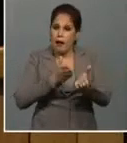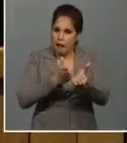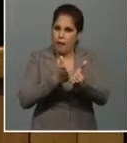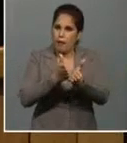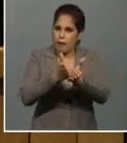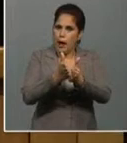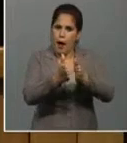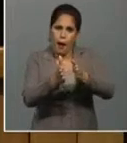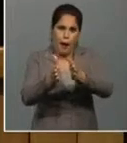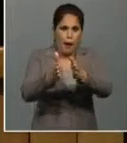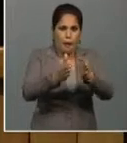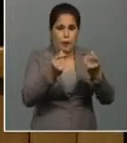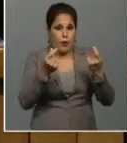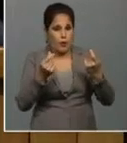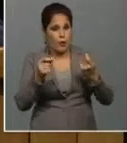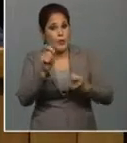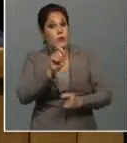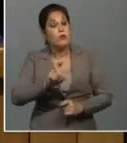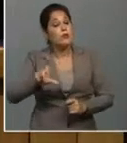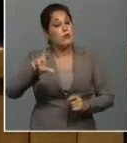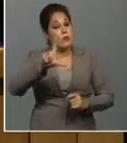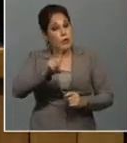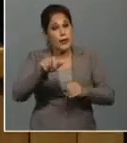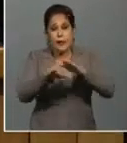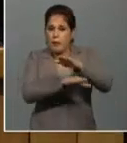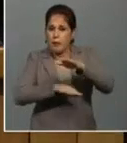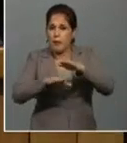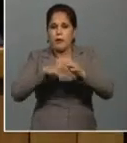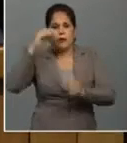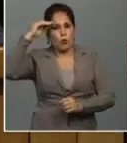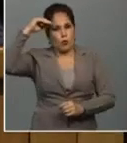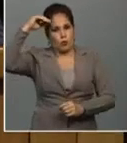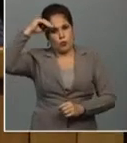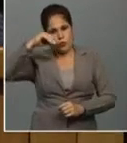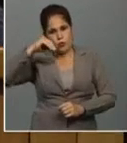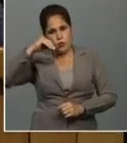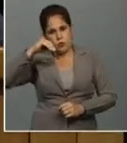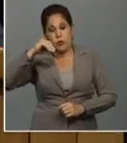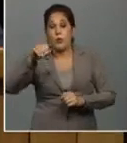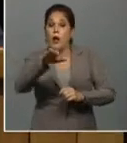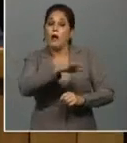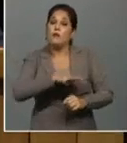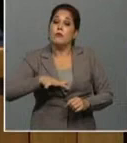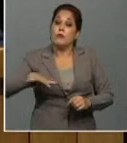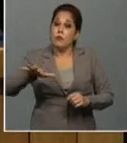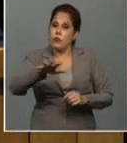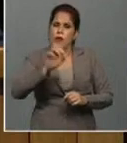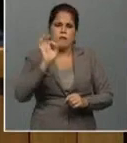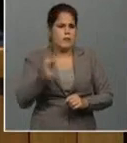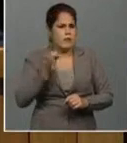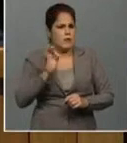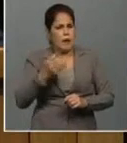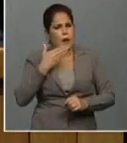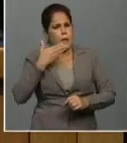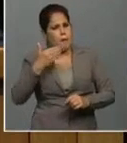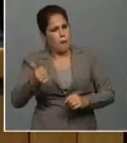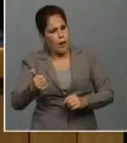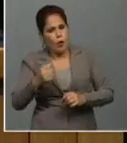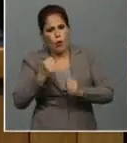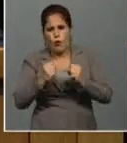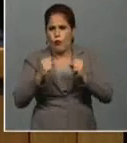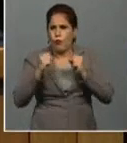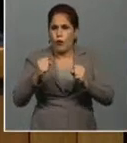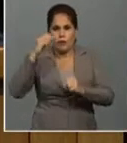para construir una economía socialista basada en el conocimiento una sociedad cada vez más cimentada